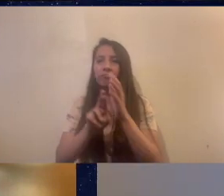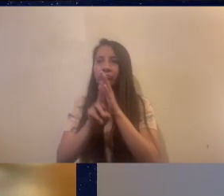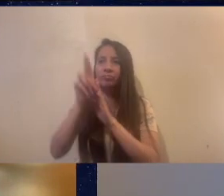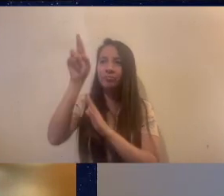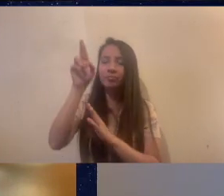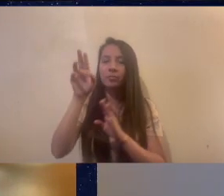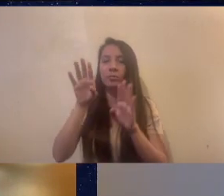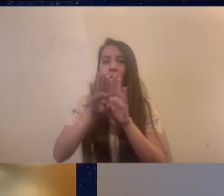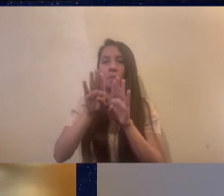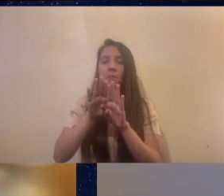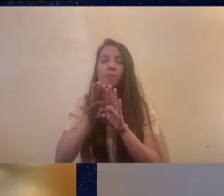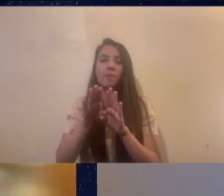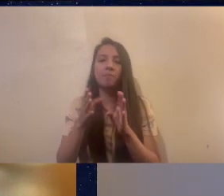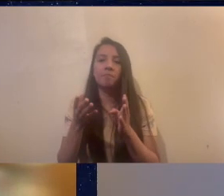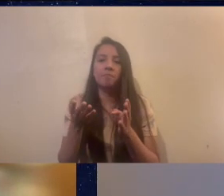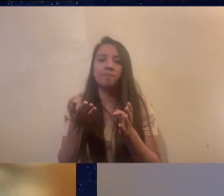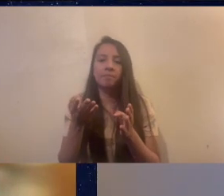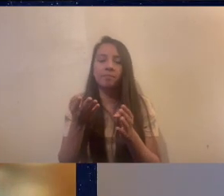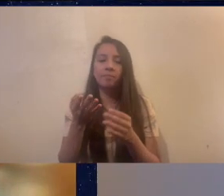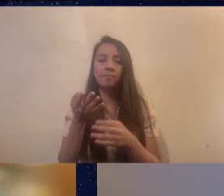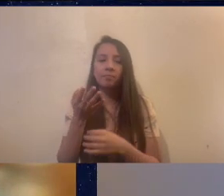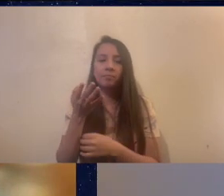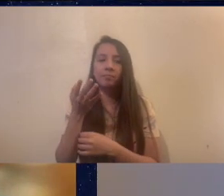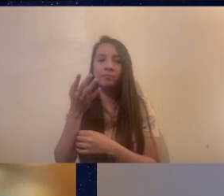espacial, ¿no? Para que